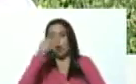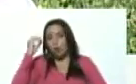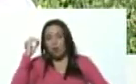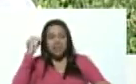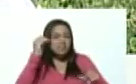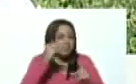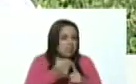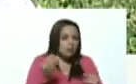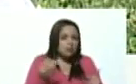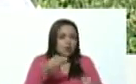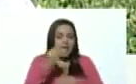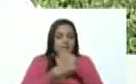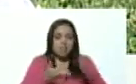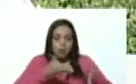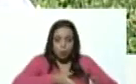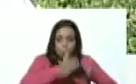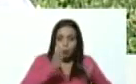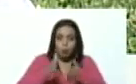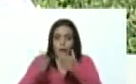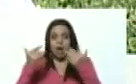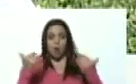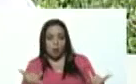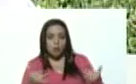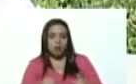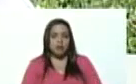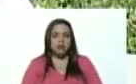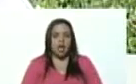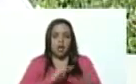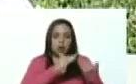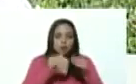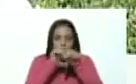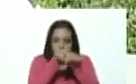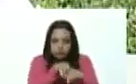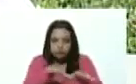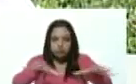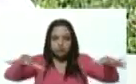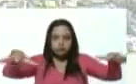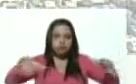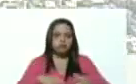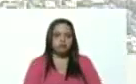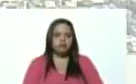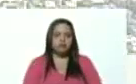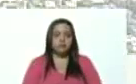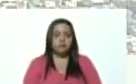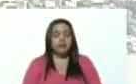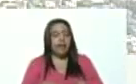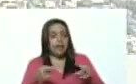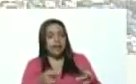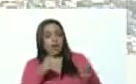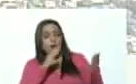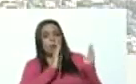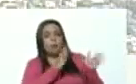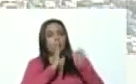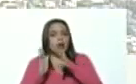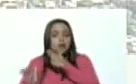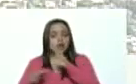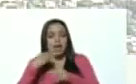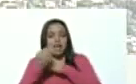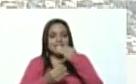los corredores ahora a las comunas. Correcto, que es la estructura organizativa que nuestro pueblo ha